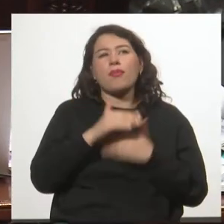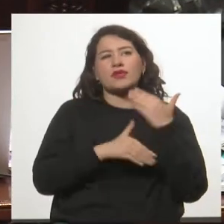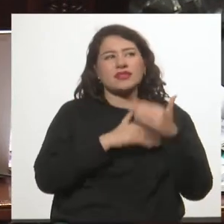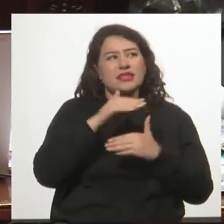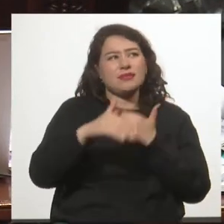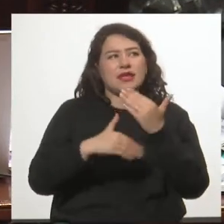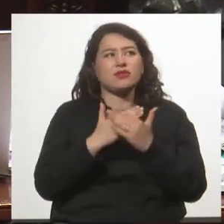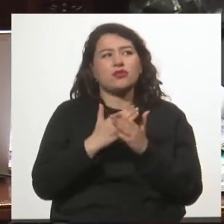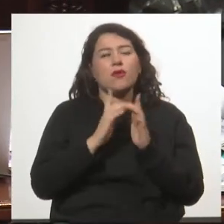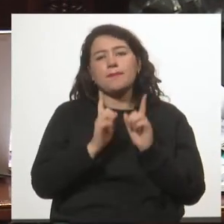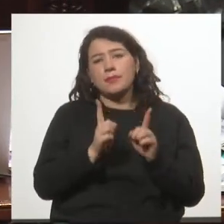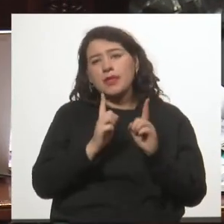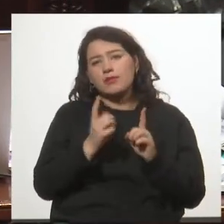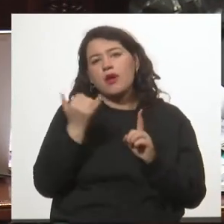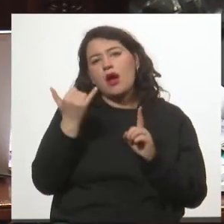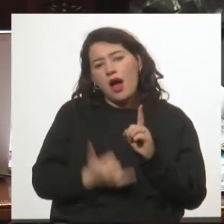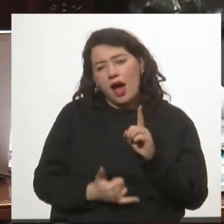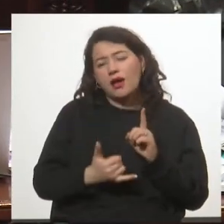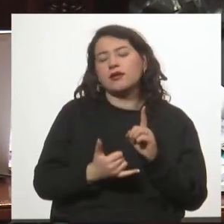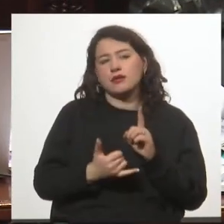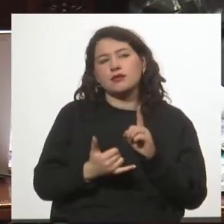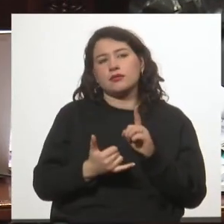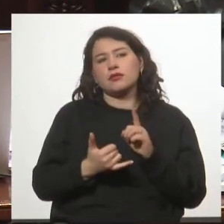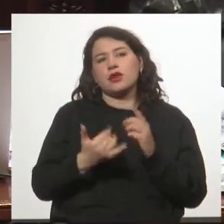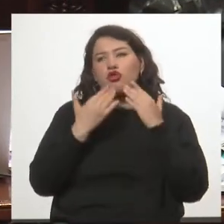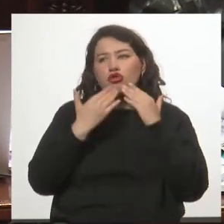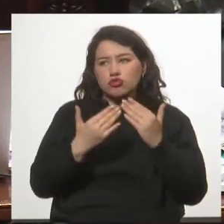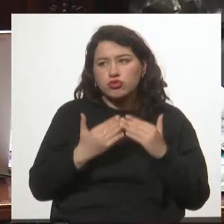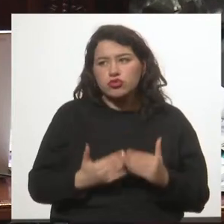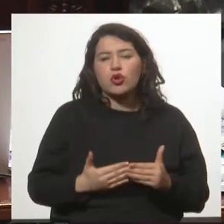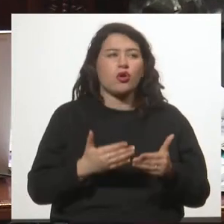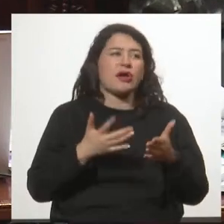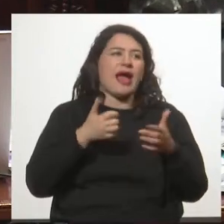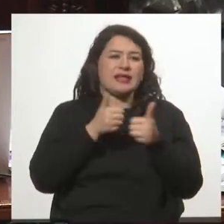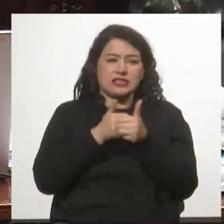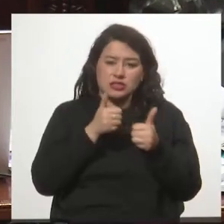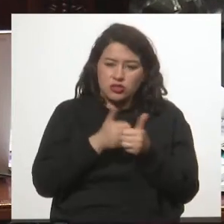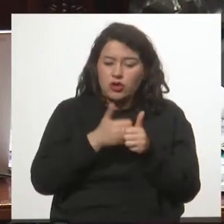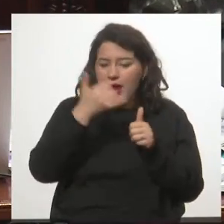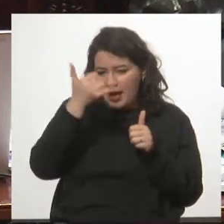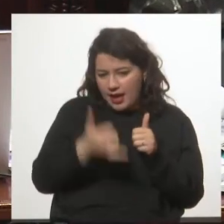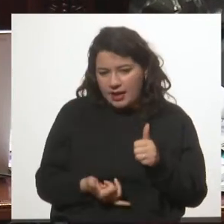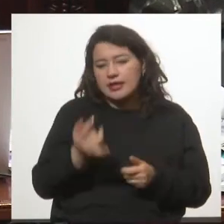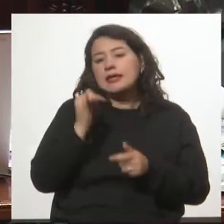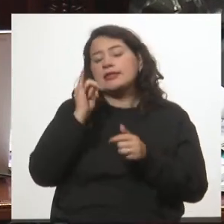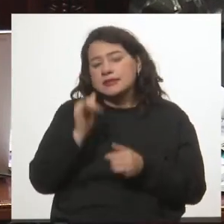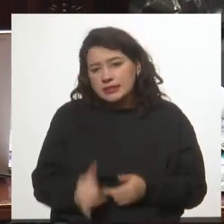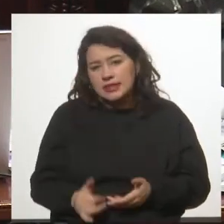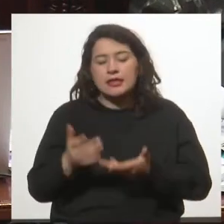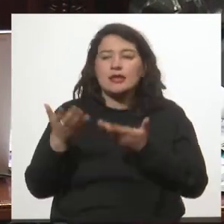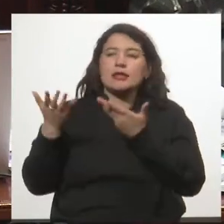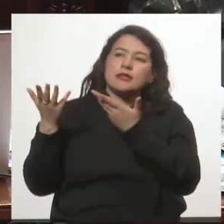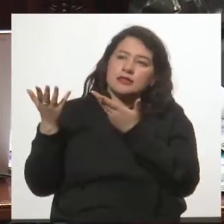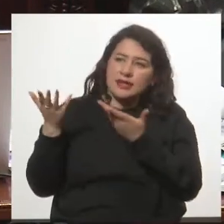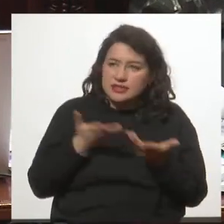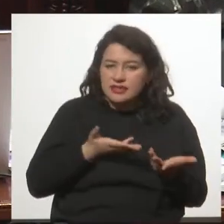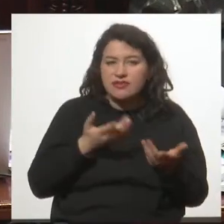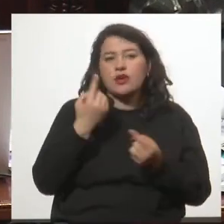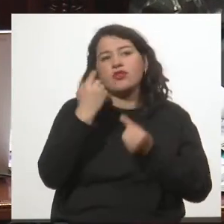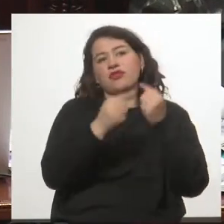sí es cierto que contó con el asesoramiento de un consultor y un asesoramiento que si se recibieron ofertas